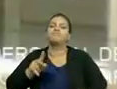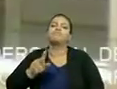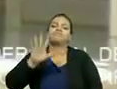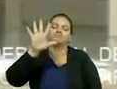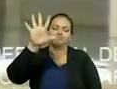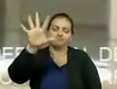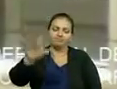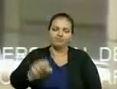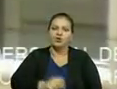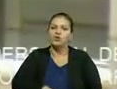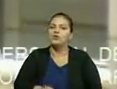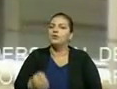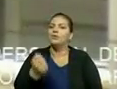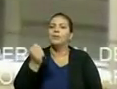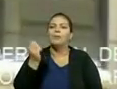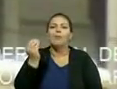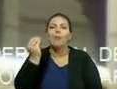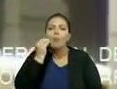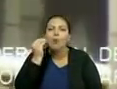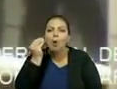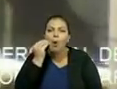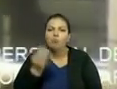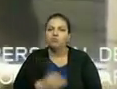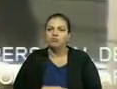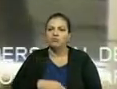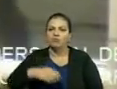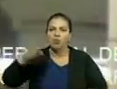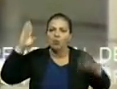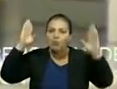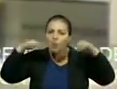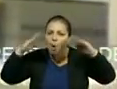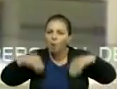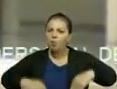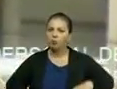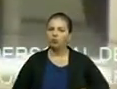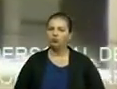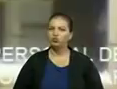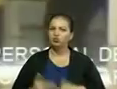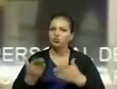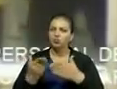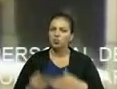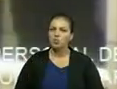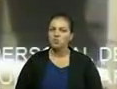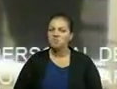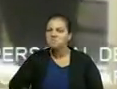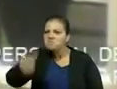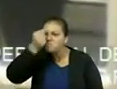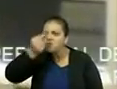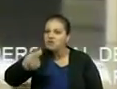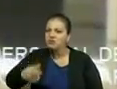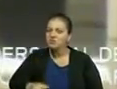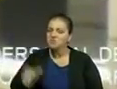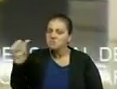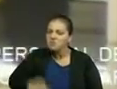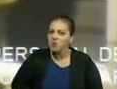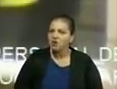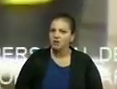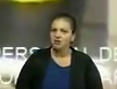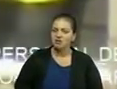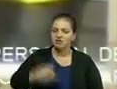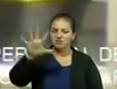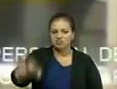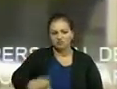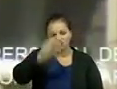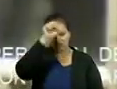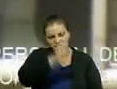por bobo, por malcriado, por patán, por destructor. Bien preso. Debe estar ahí hasta cuando termine el campeonato. Ahí lo entendemos hasta que